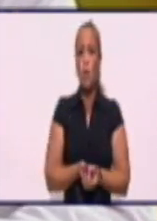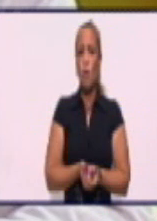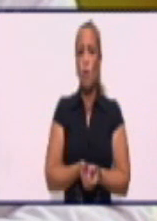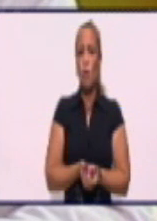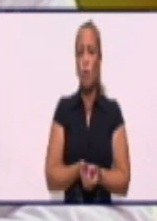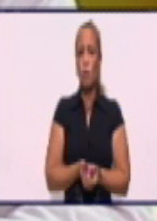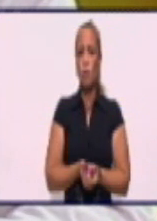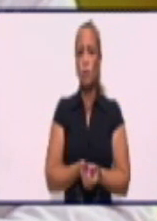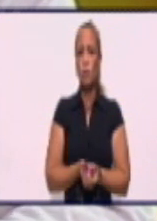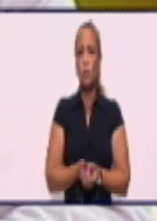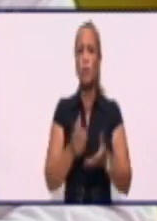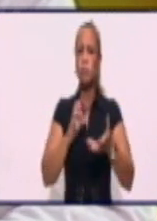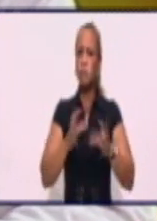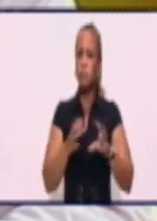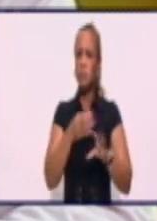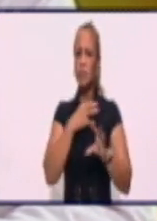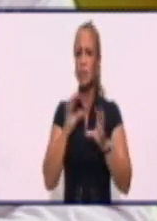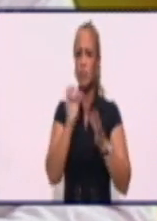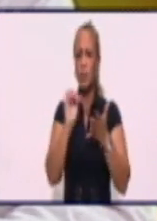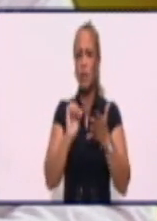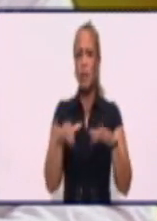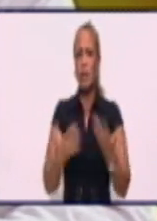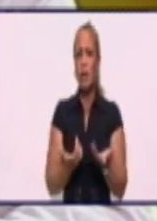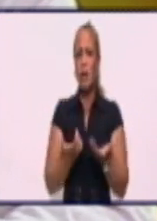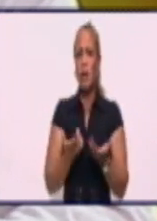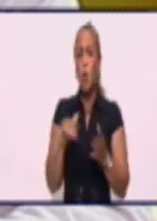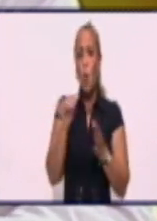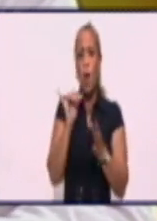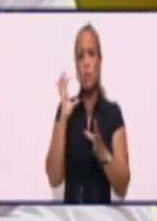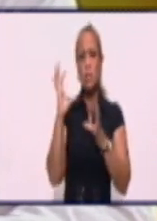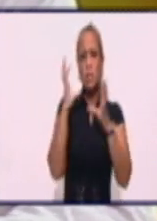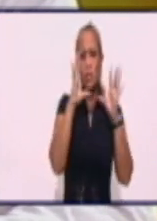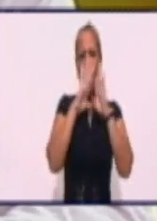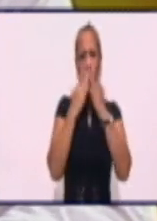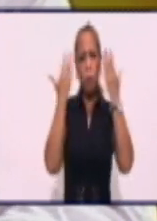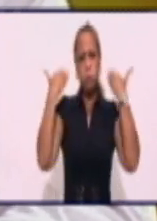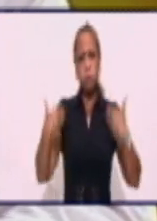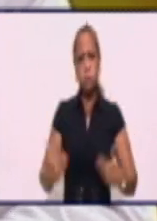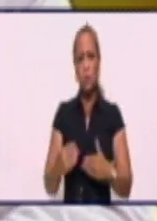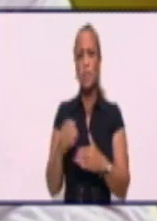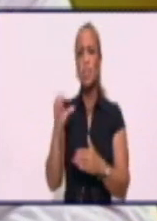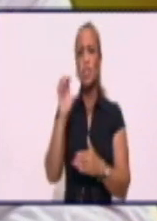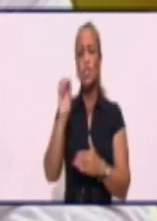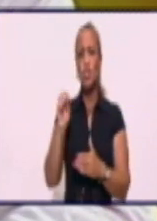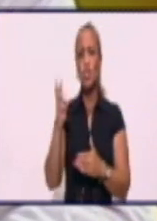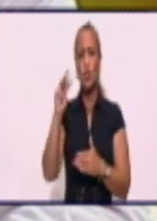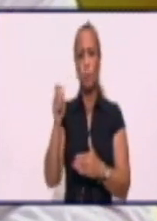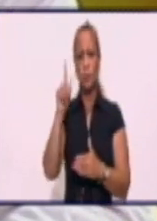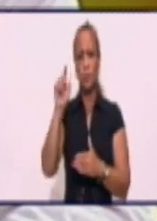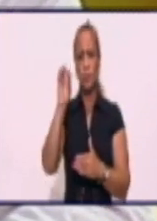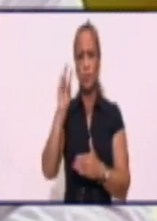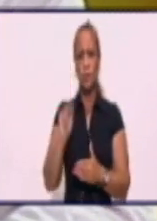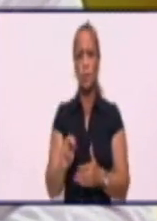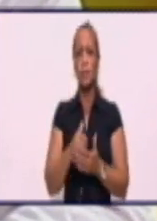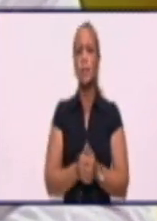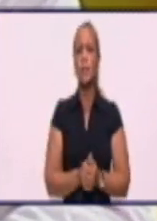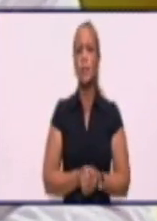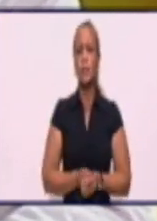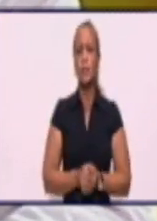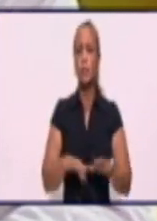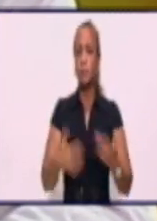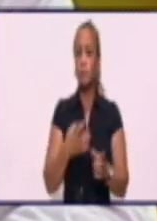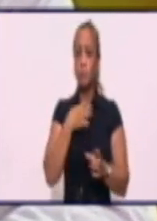una tomografía llamado Somatón, que es un equipo ya que lleva tiempo, ya lleva más de 15 años, y tenemos limitancias